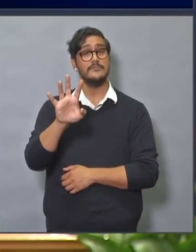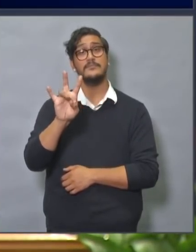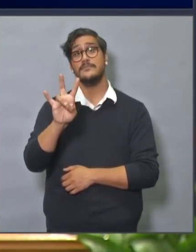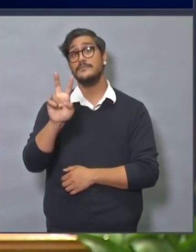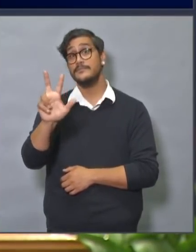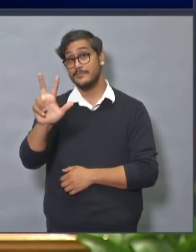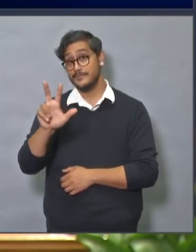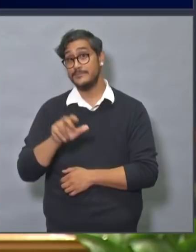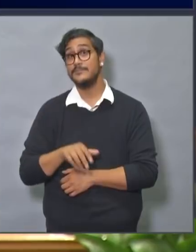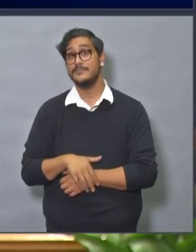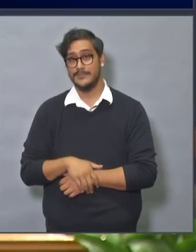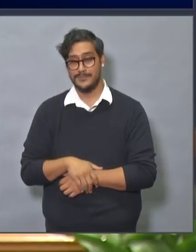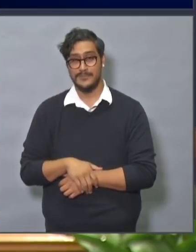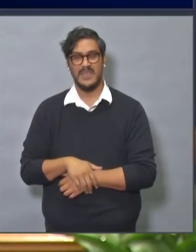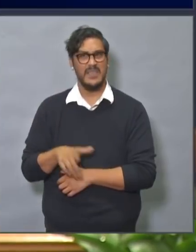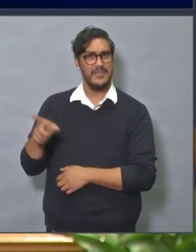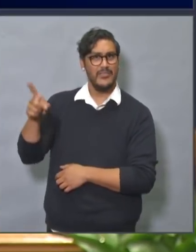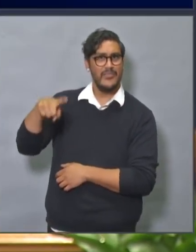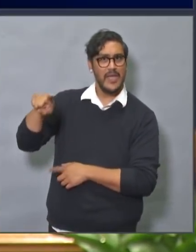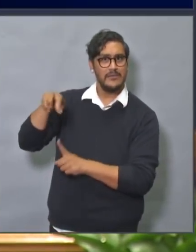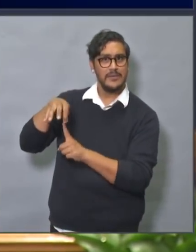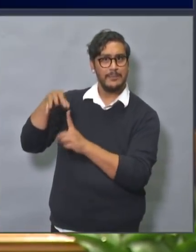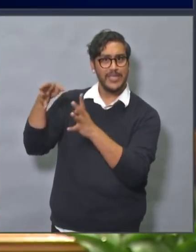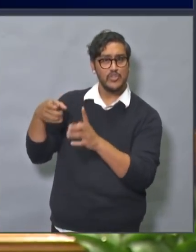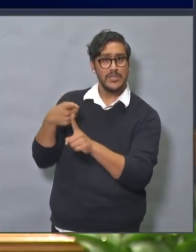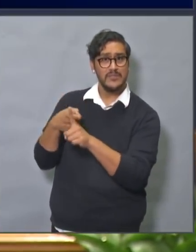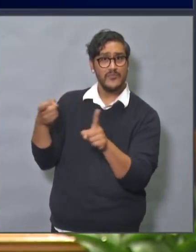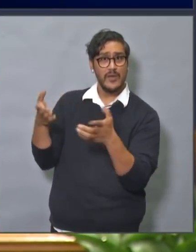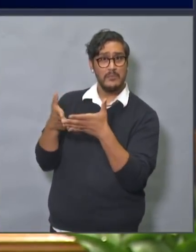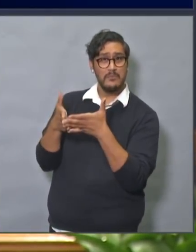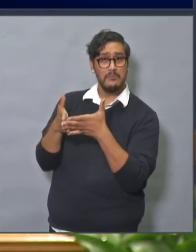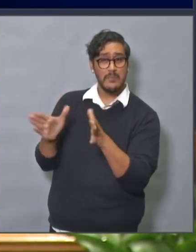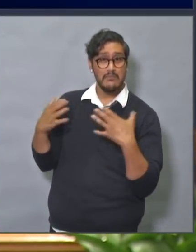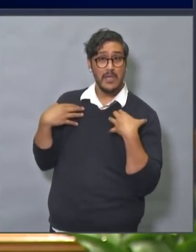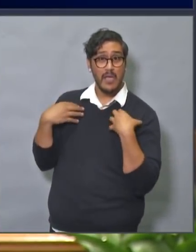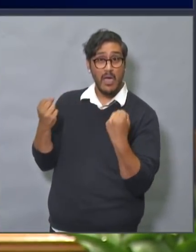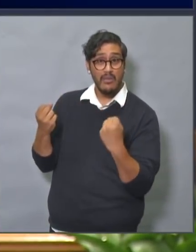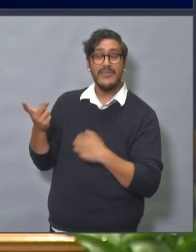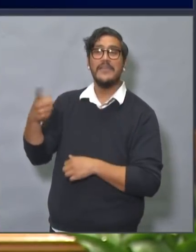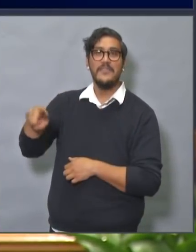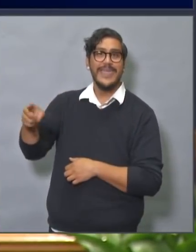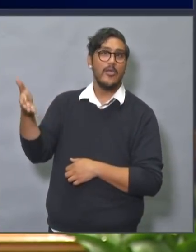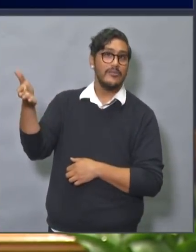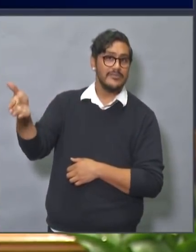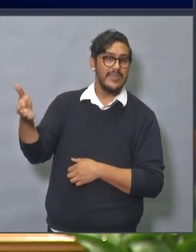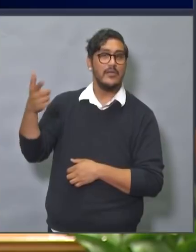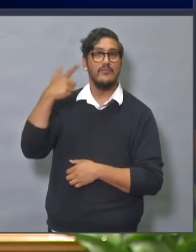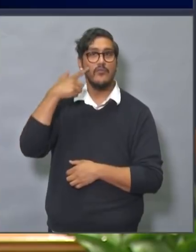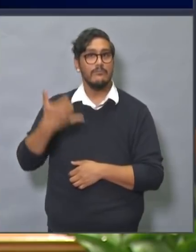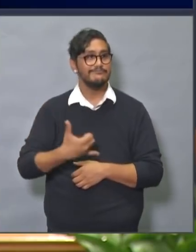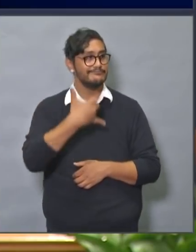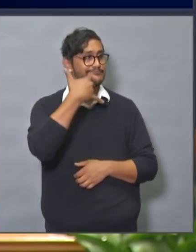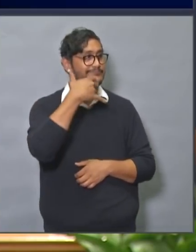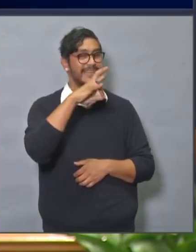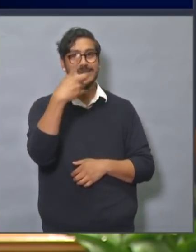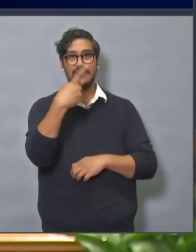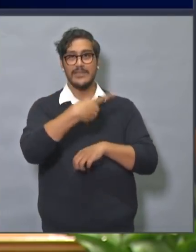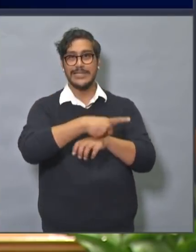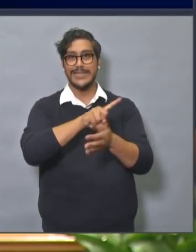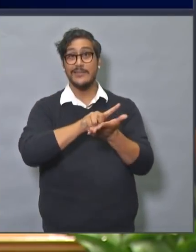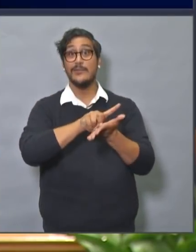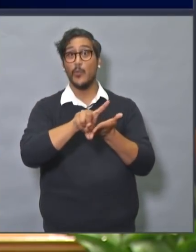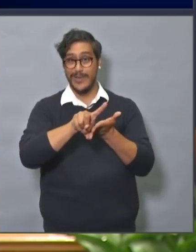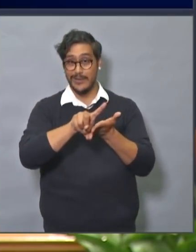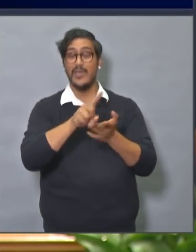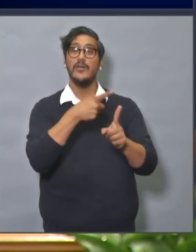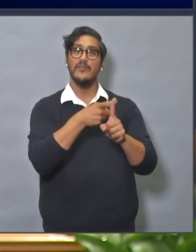1-833-540-0473. Y los especialistas en salud pública están disponibles para atender llamadas los 7 días de la semana,